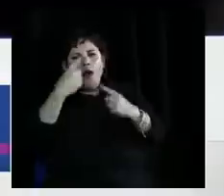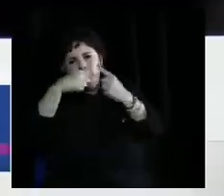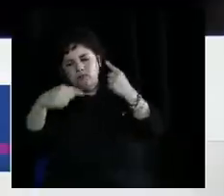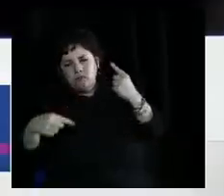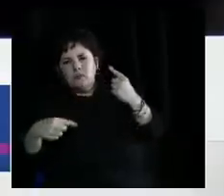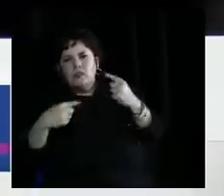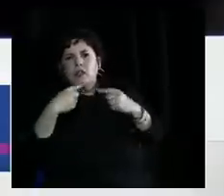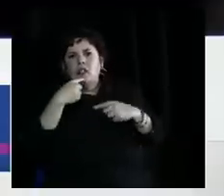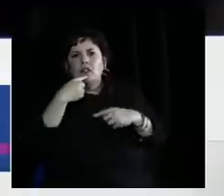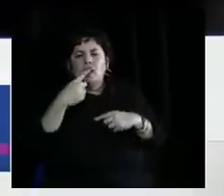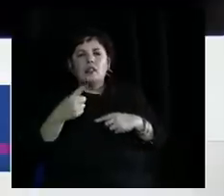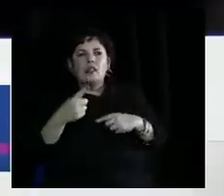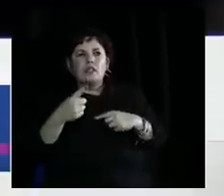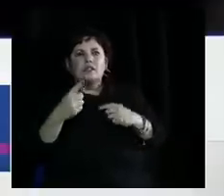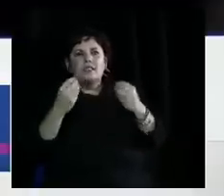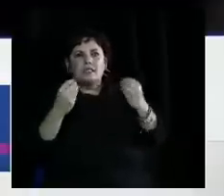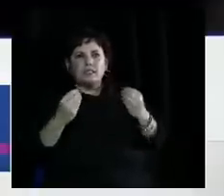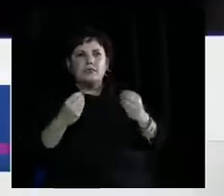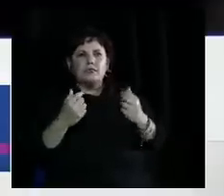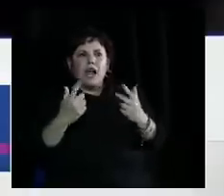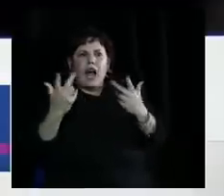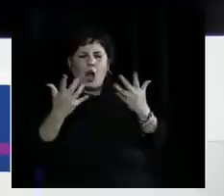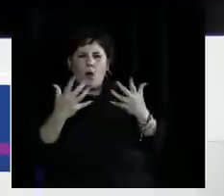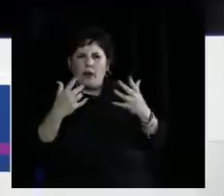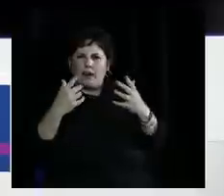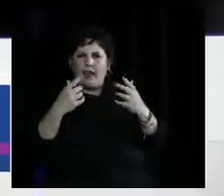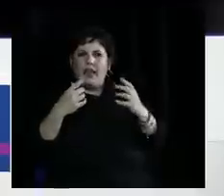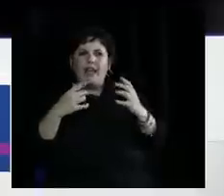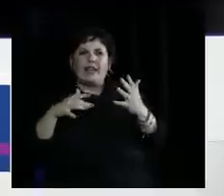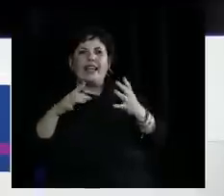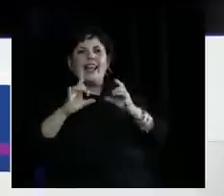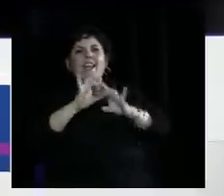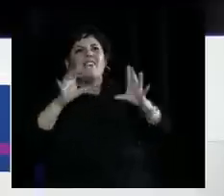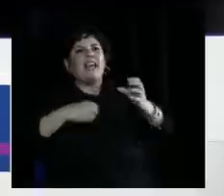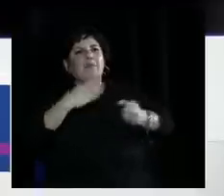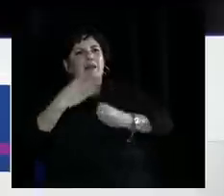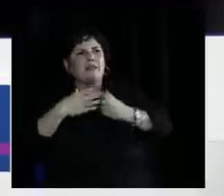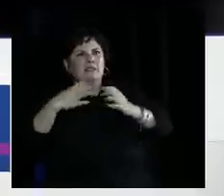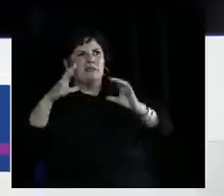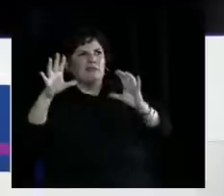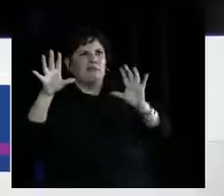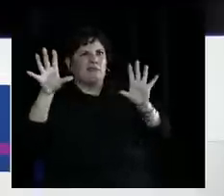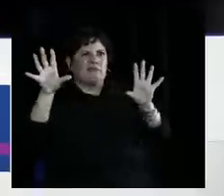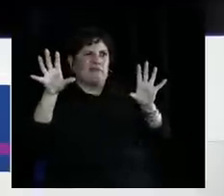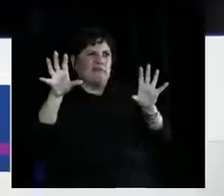cosas, es que está habiendo un deterioro del clima de libertad de expresión